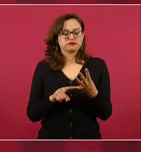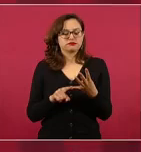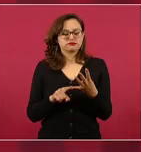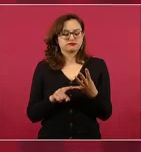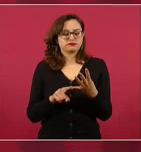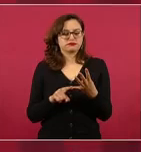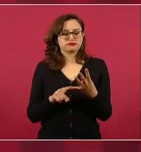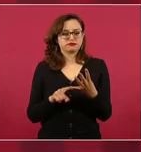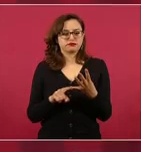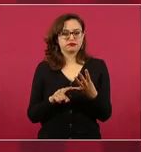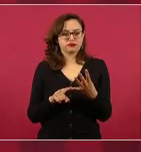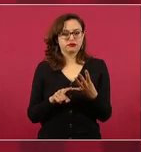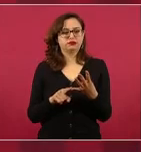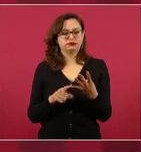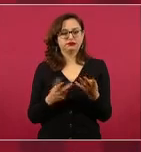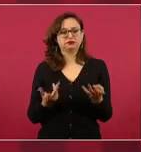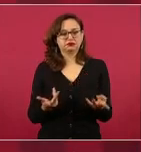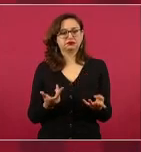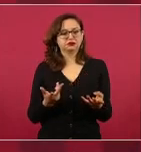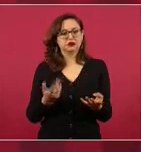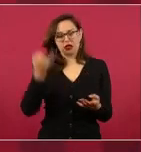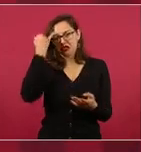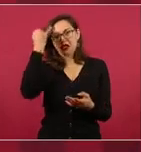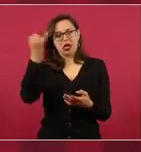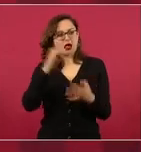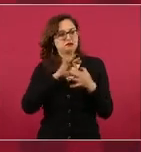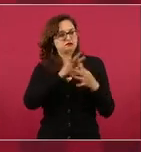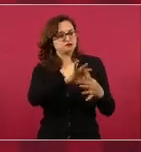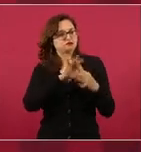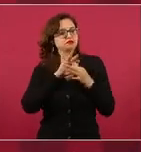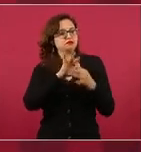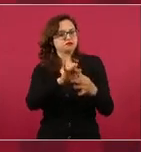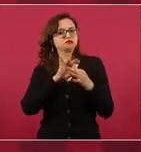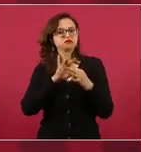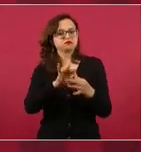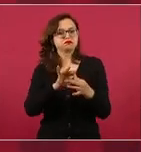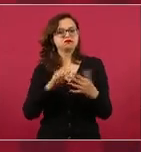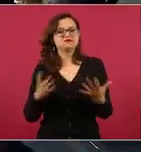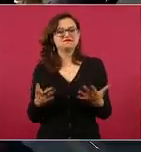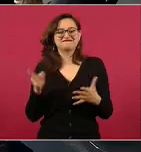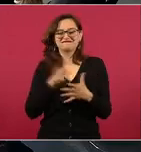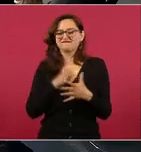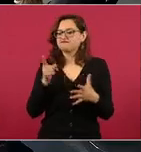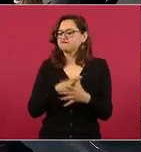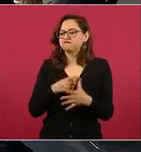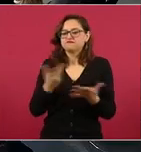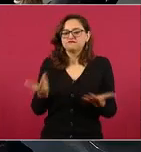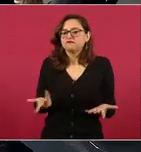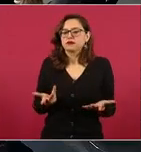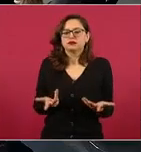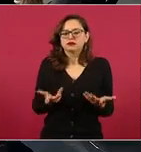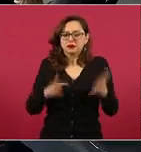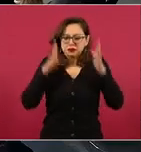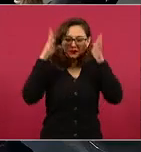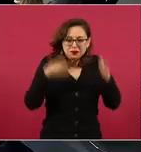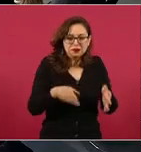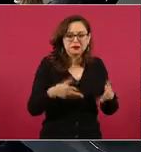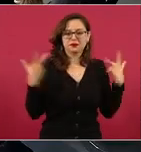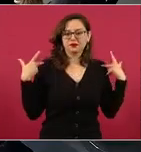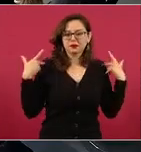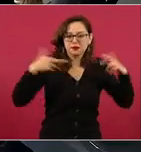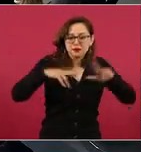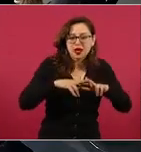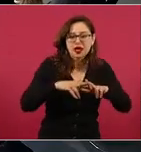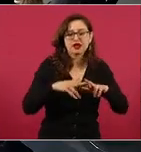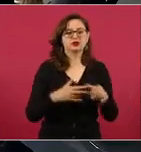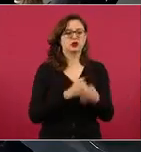Coinciden con nosotros, pero son maestros o son investigadores o tienen otro